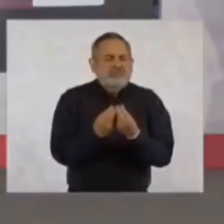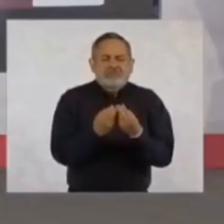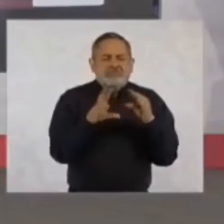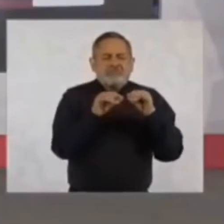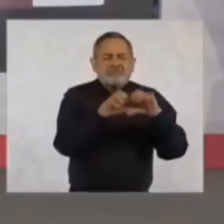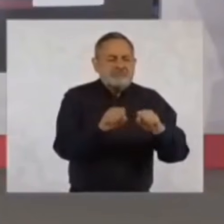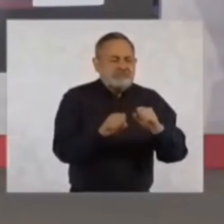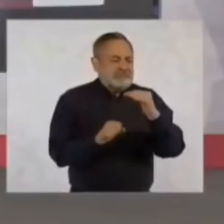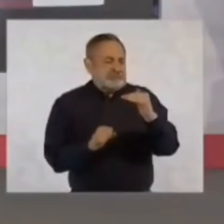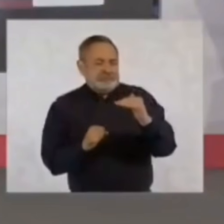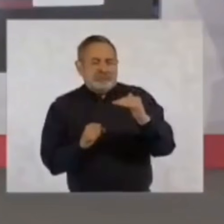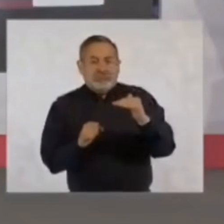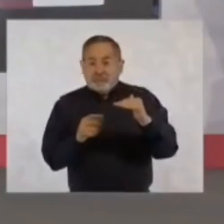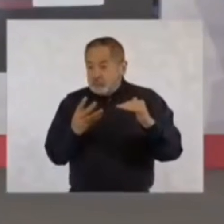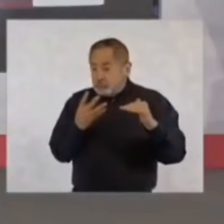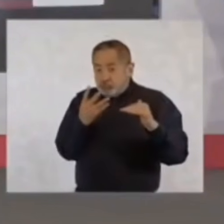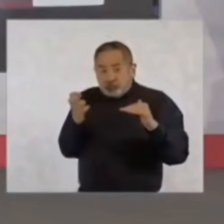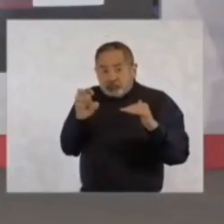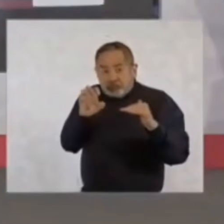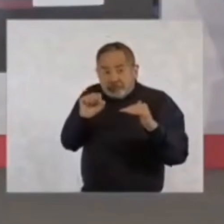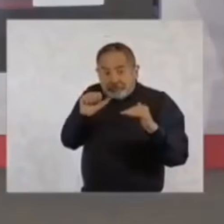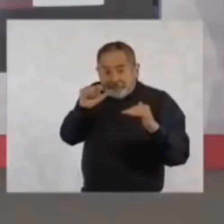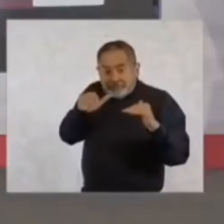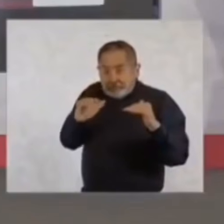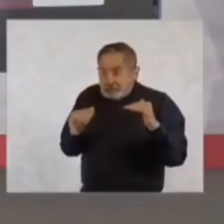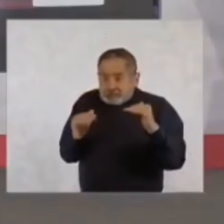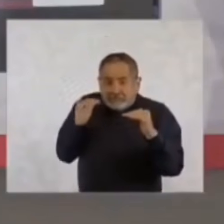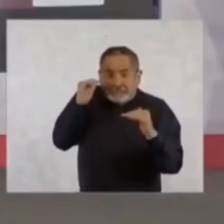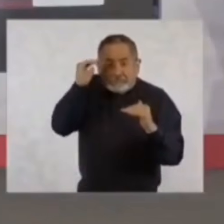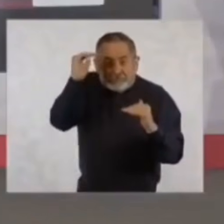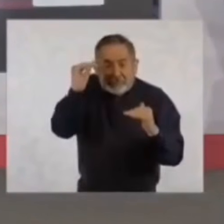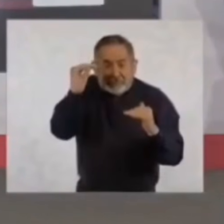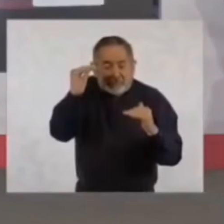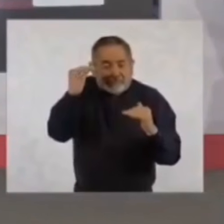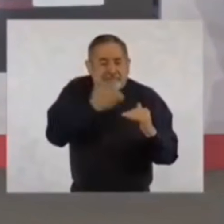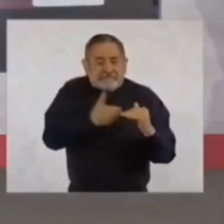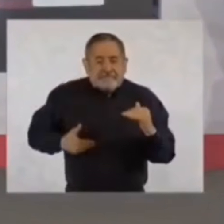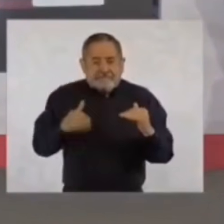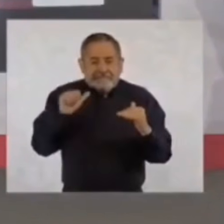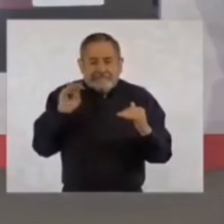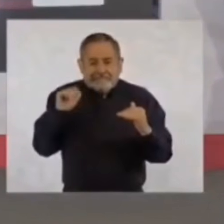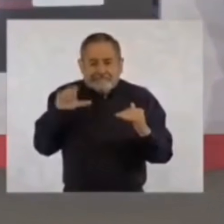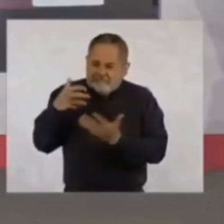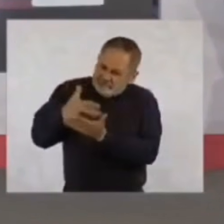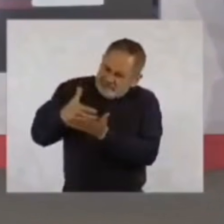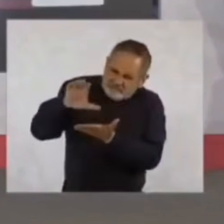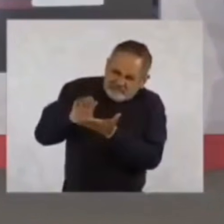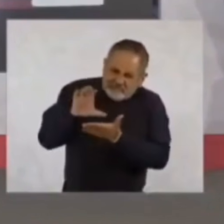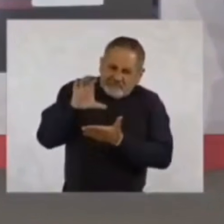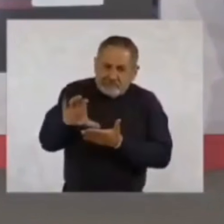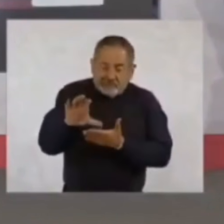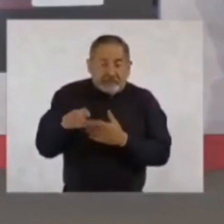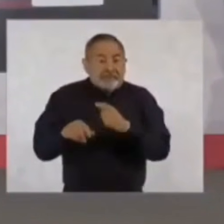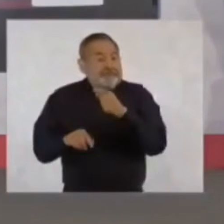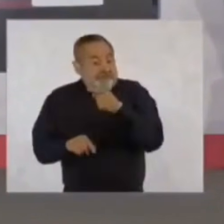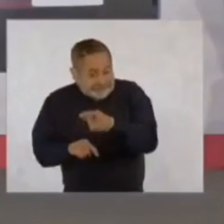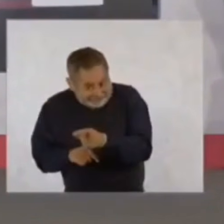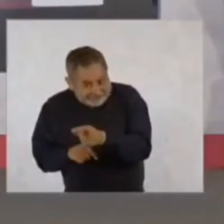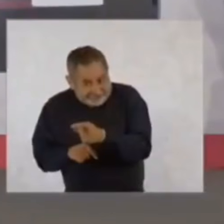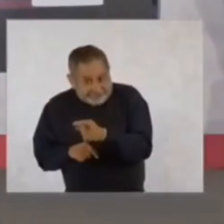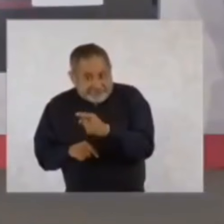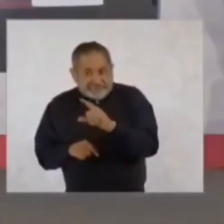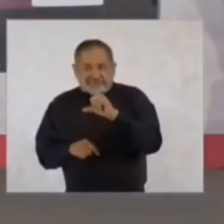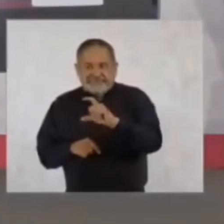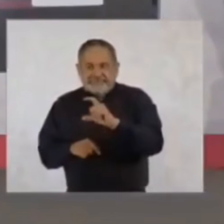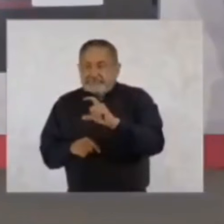los 463,000 millones de pesos. Y esta cantidad va a ser